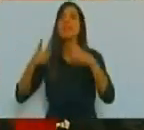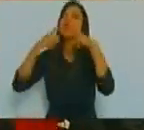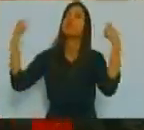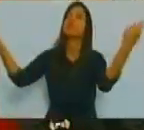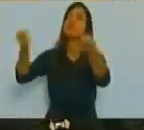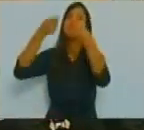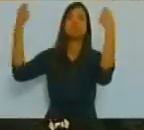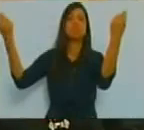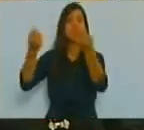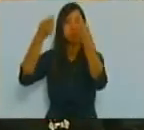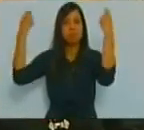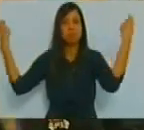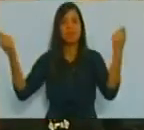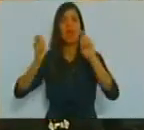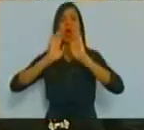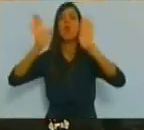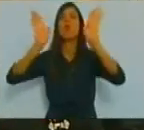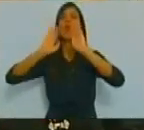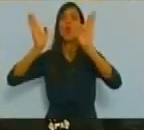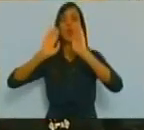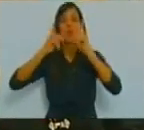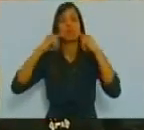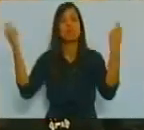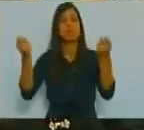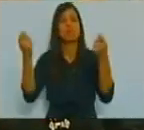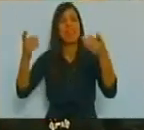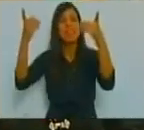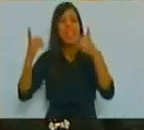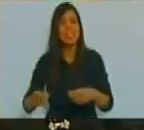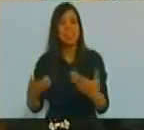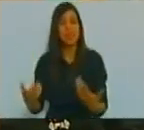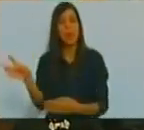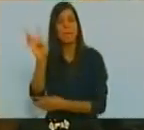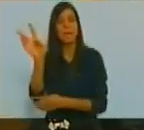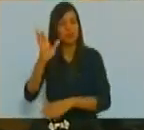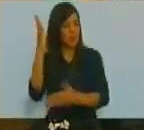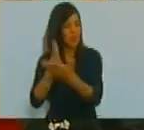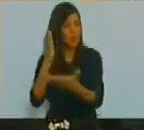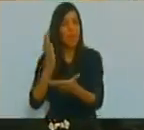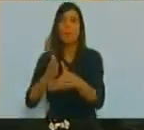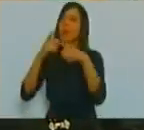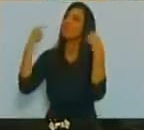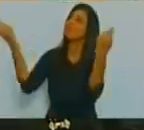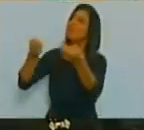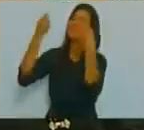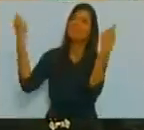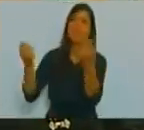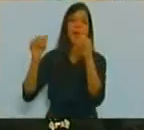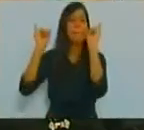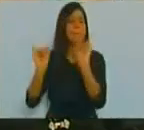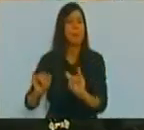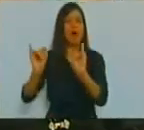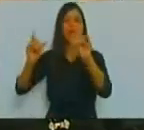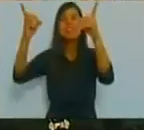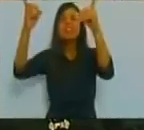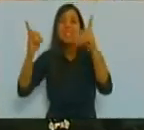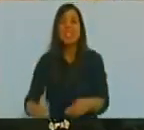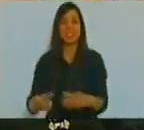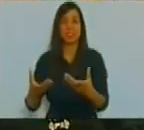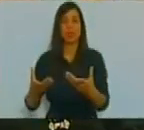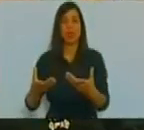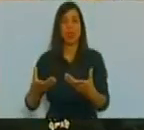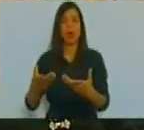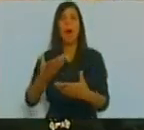entero a diario en todo momento y no nos cansaremos y por eso sigue nuestro